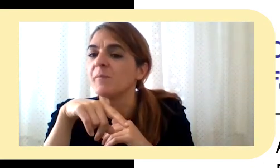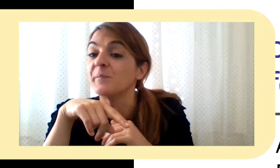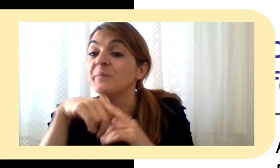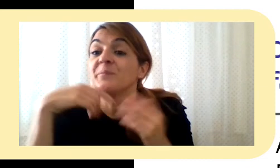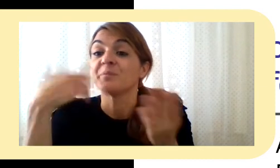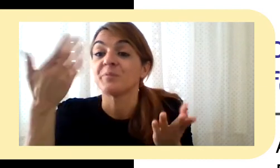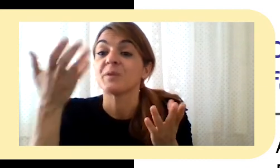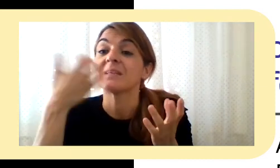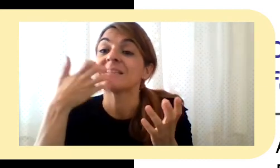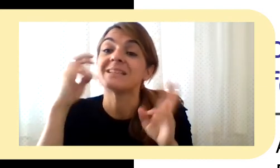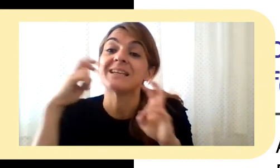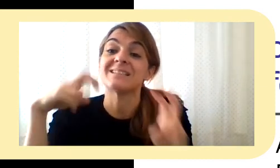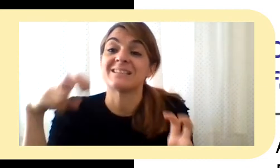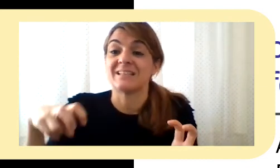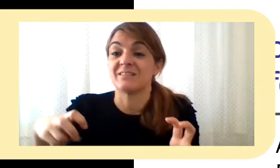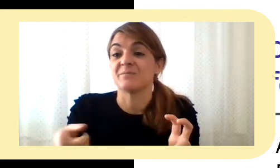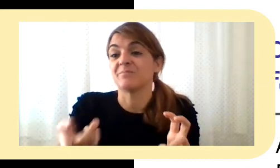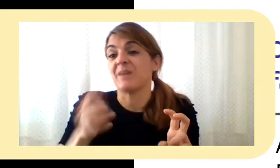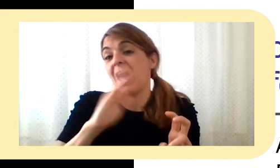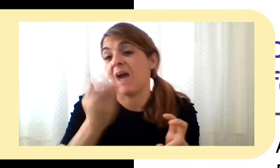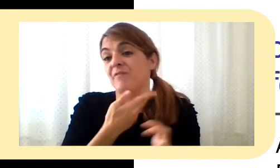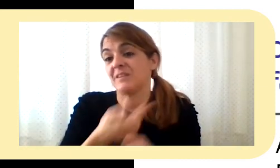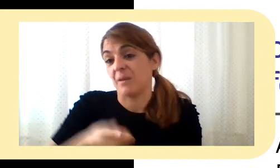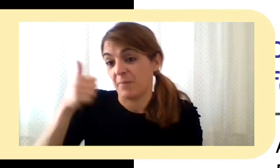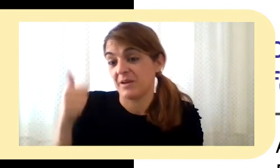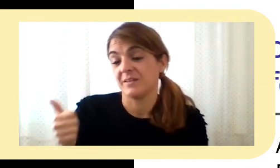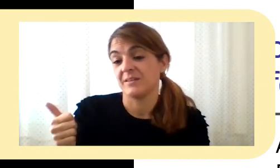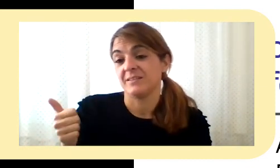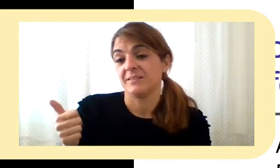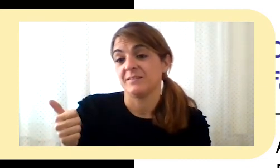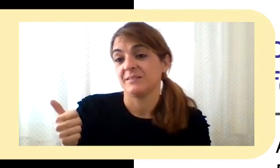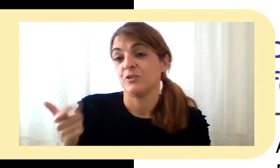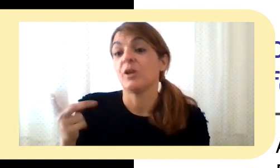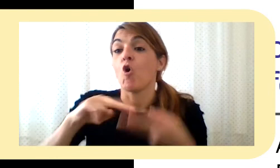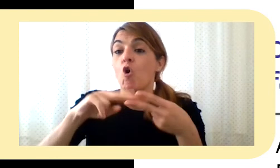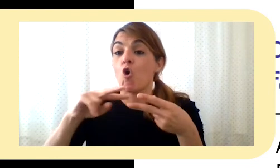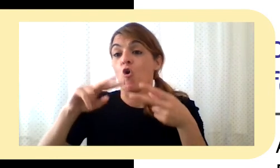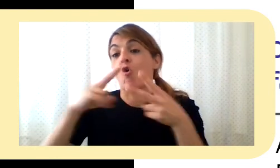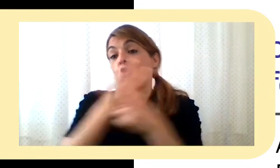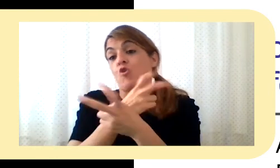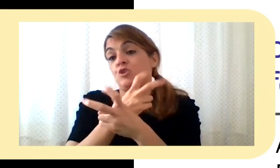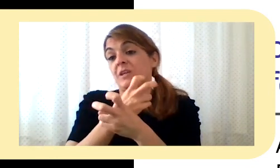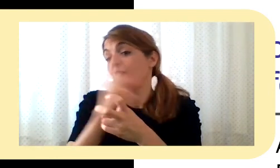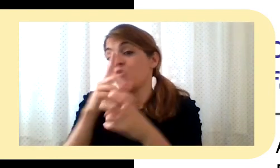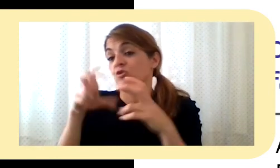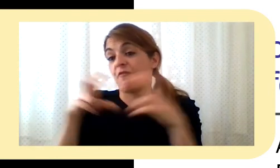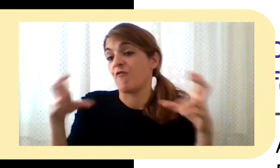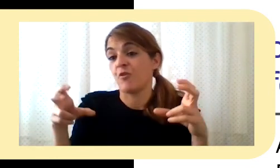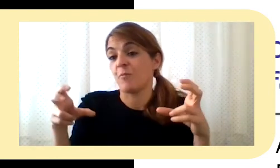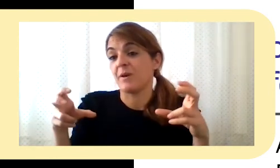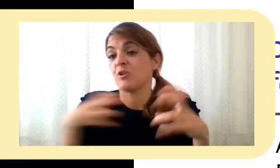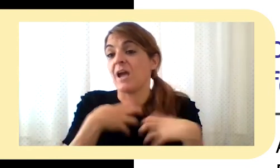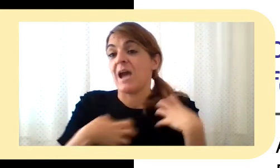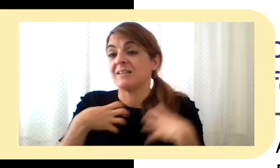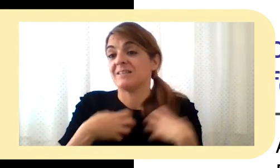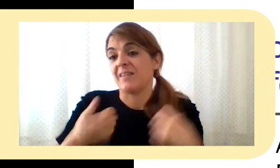ovula bien, entonces no se forma masa ósea y tienes más ansiedad. Y la presencia de las enfermedades